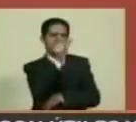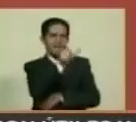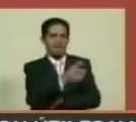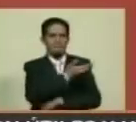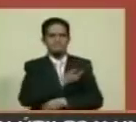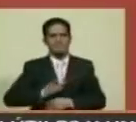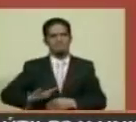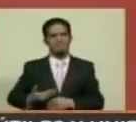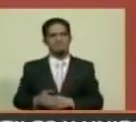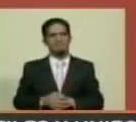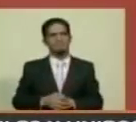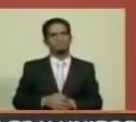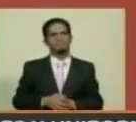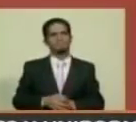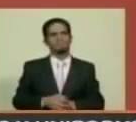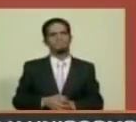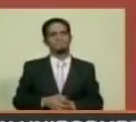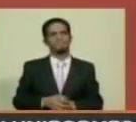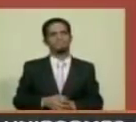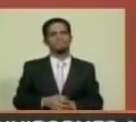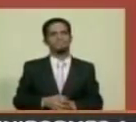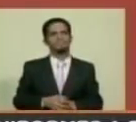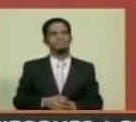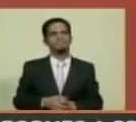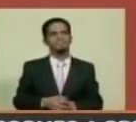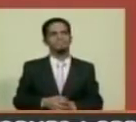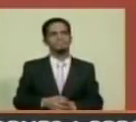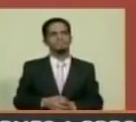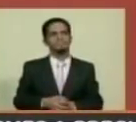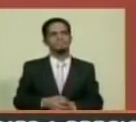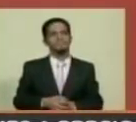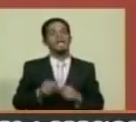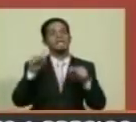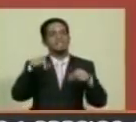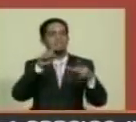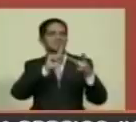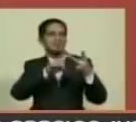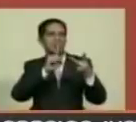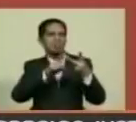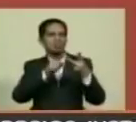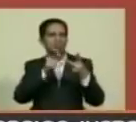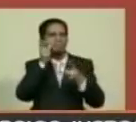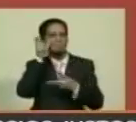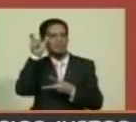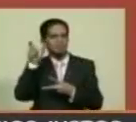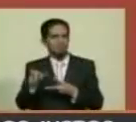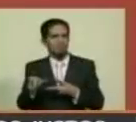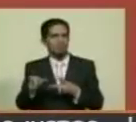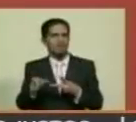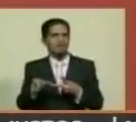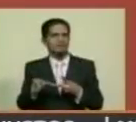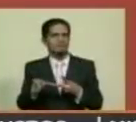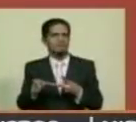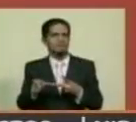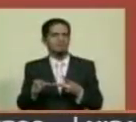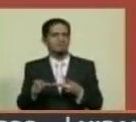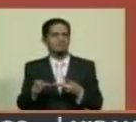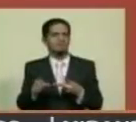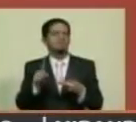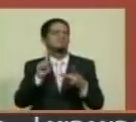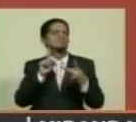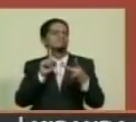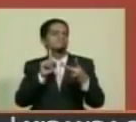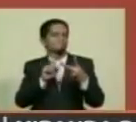este caso en grado de frustración. Y aquí hay un segundo elemento relacionado con la colombianización de la